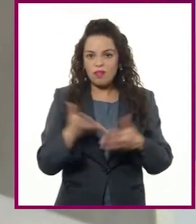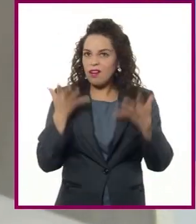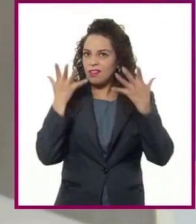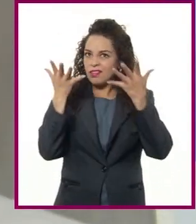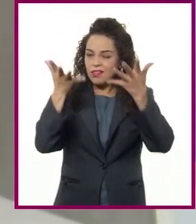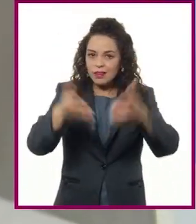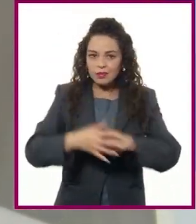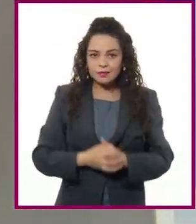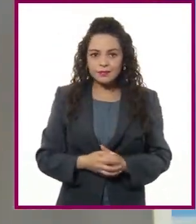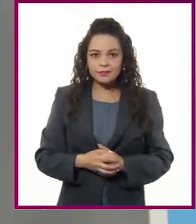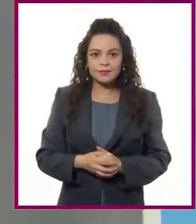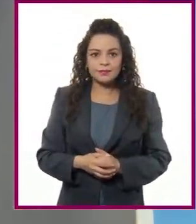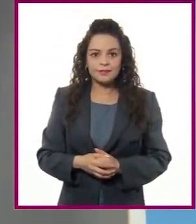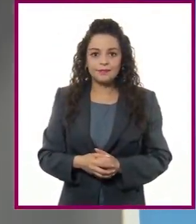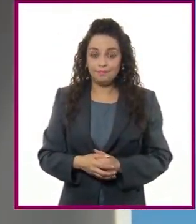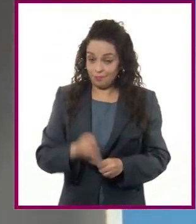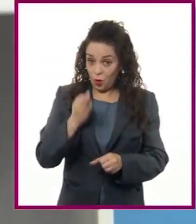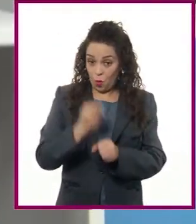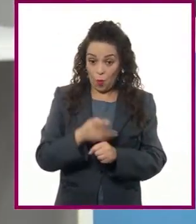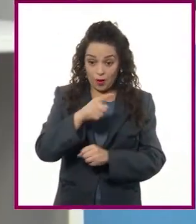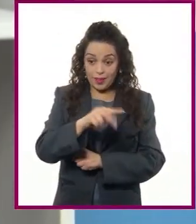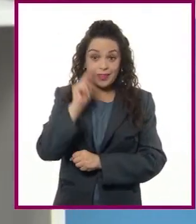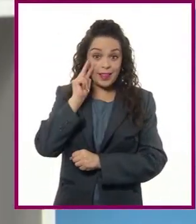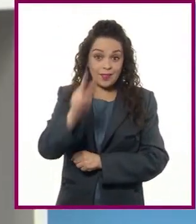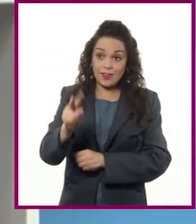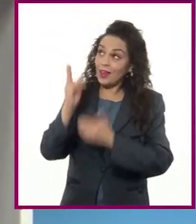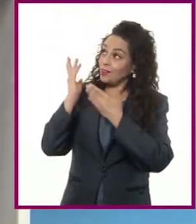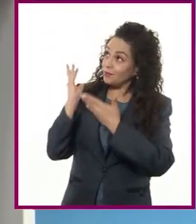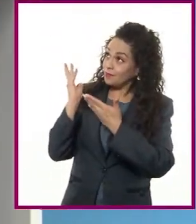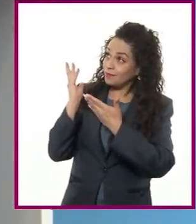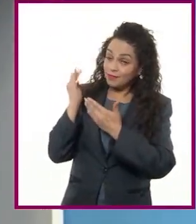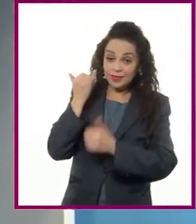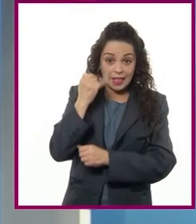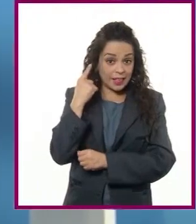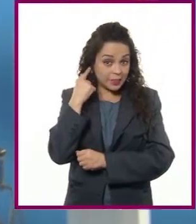Como acabamos de ver y escuchar,